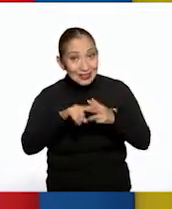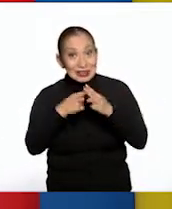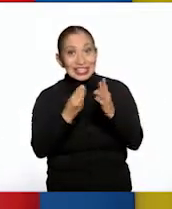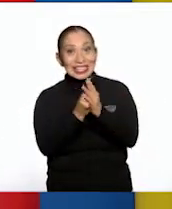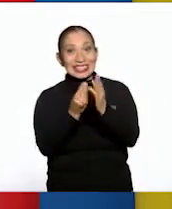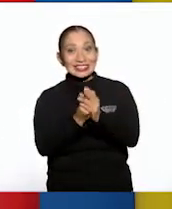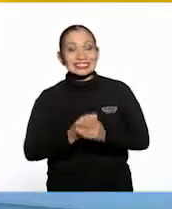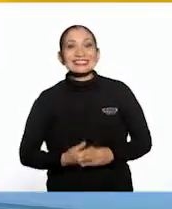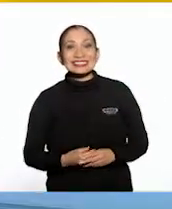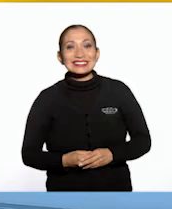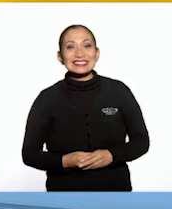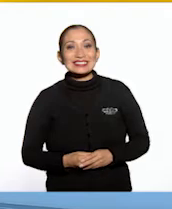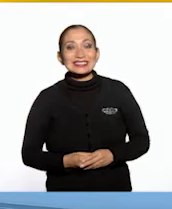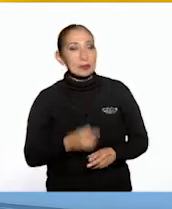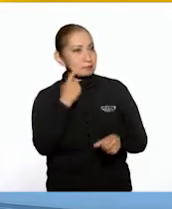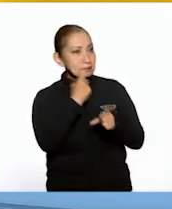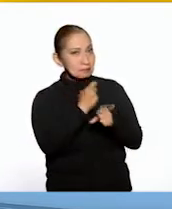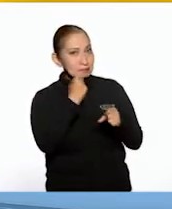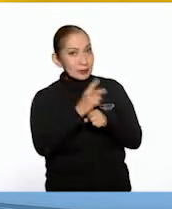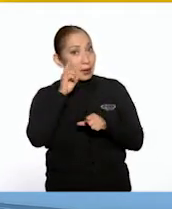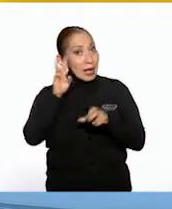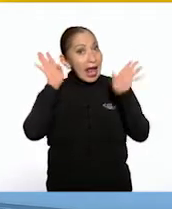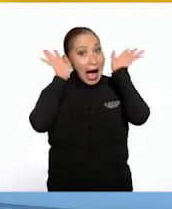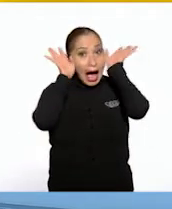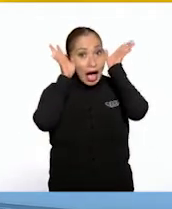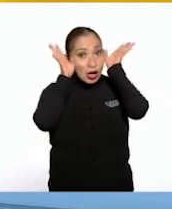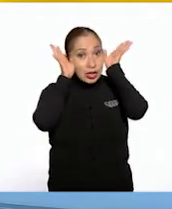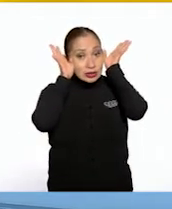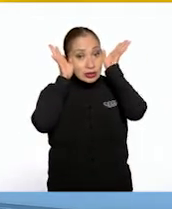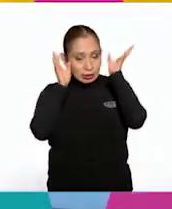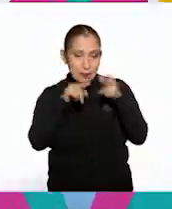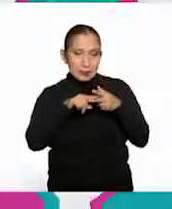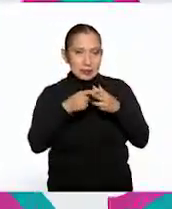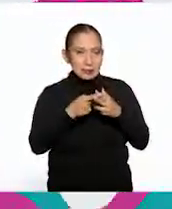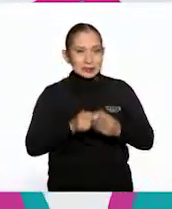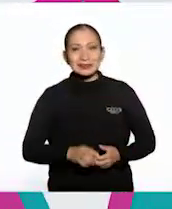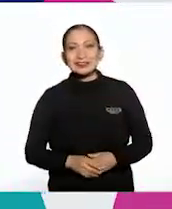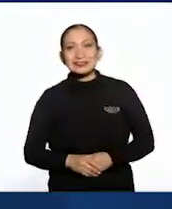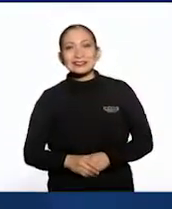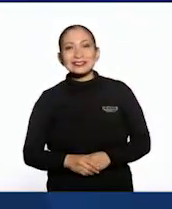esta clase? Primero vamos con Ajo Listo y comenzamos.